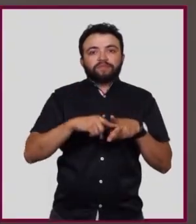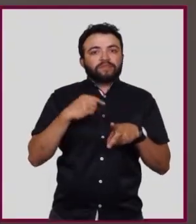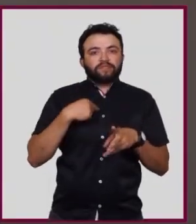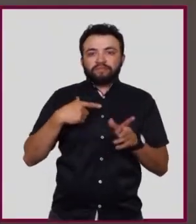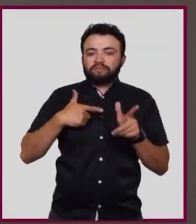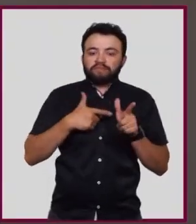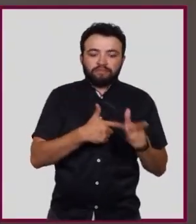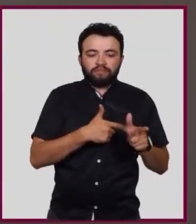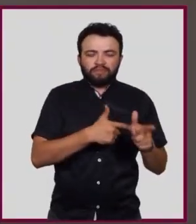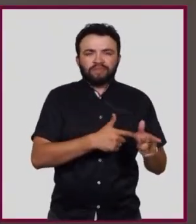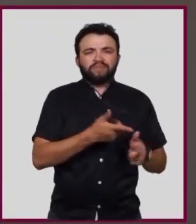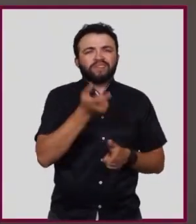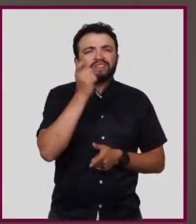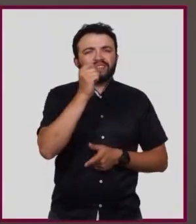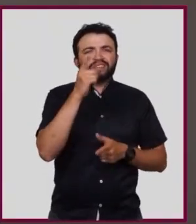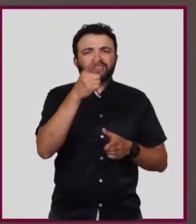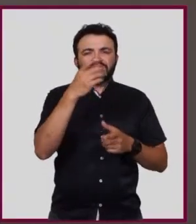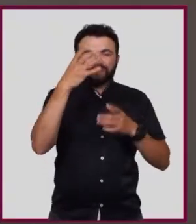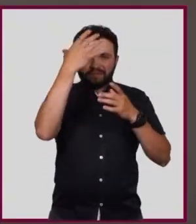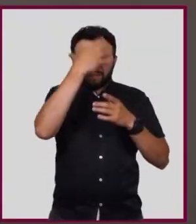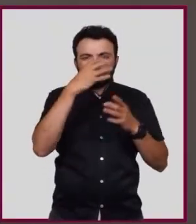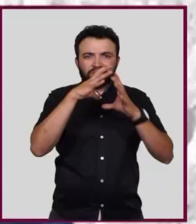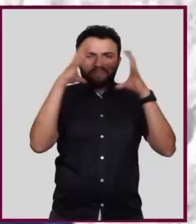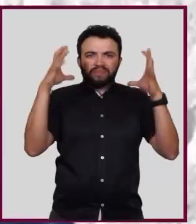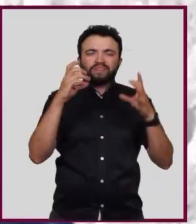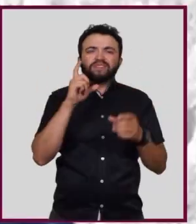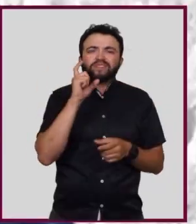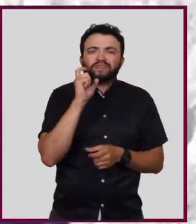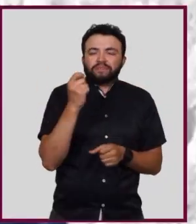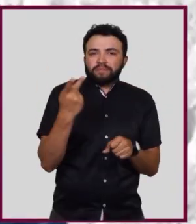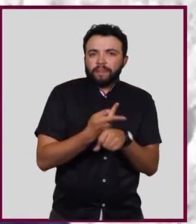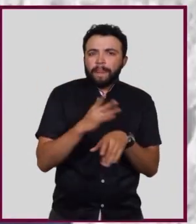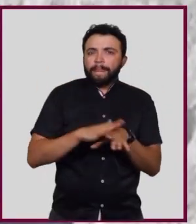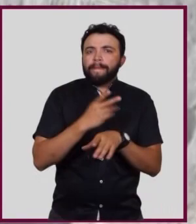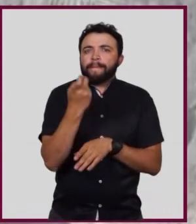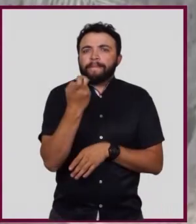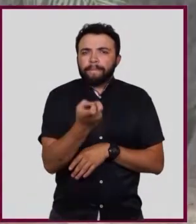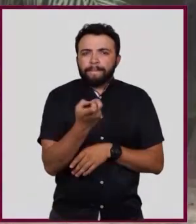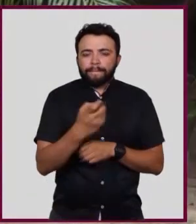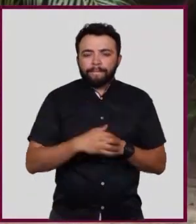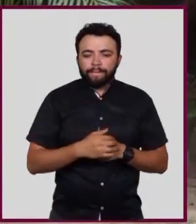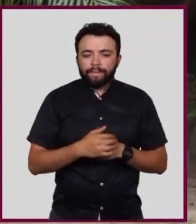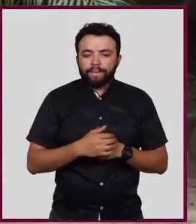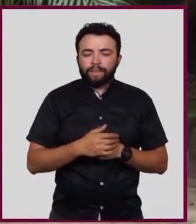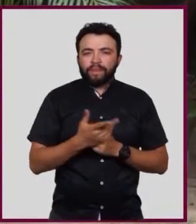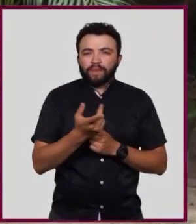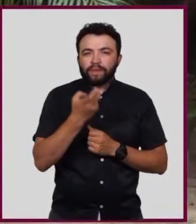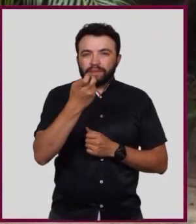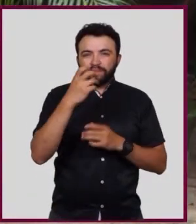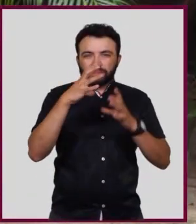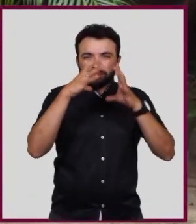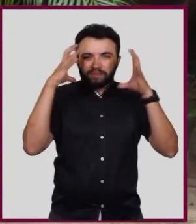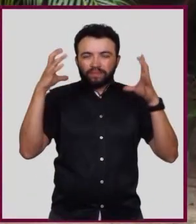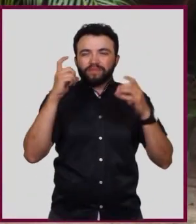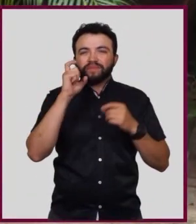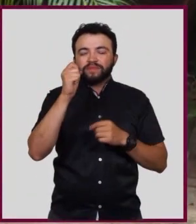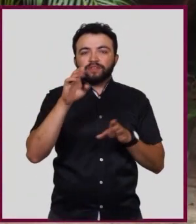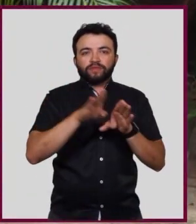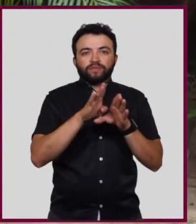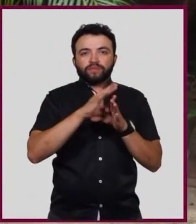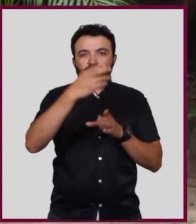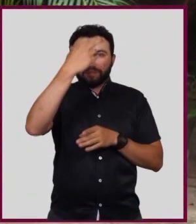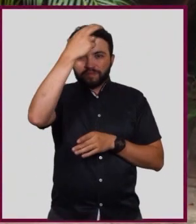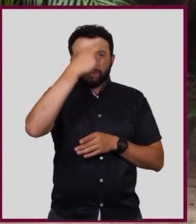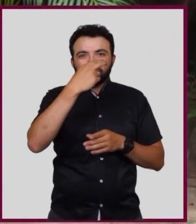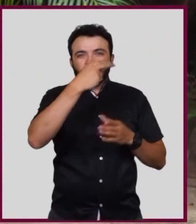estas colosales cabezas olmecas? ¿Qué son lo que representan? La cabeza colosal olmeca es un retrato